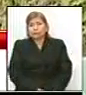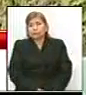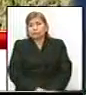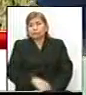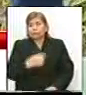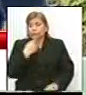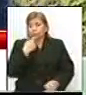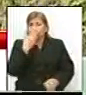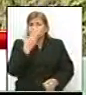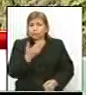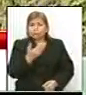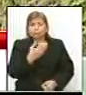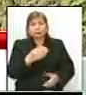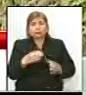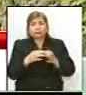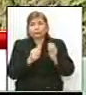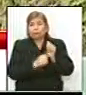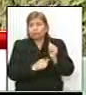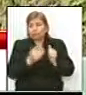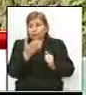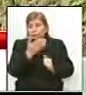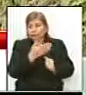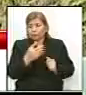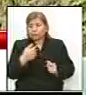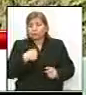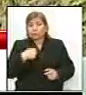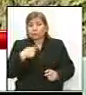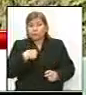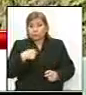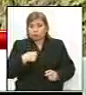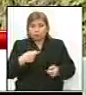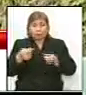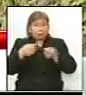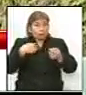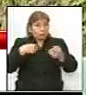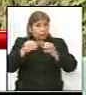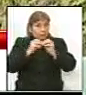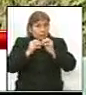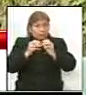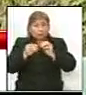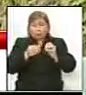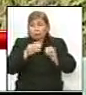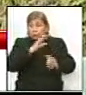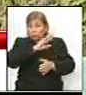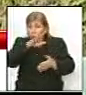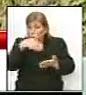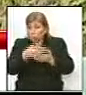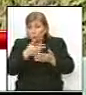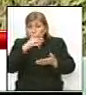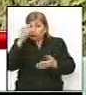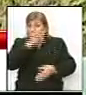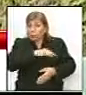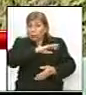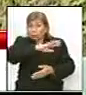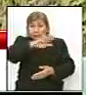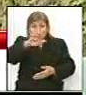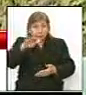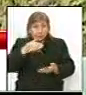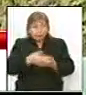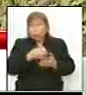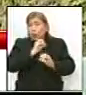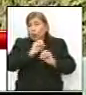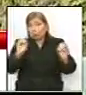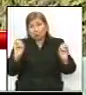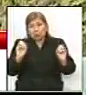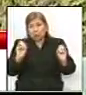Chaime, señor congresista, y hermanos funcionarios, Ñujay como Nanico solucionta. O bien ya Paikuta beneficiaba Chonco, o en todo caso,